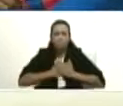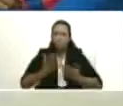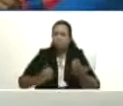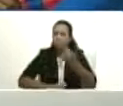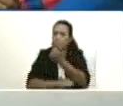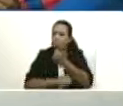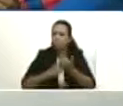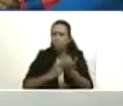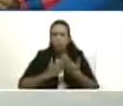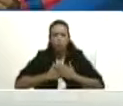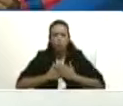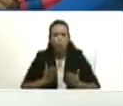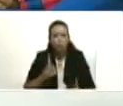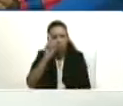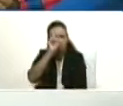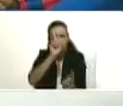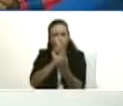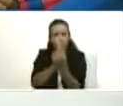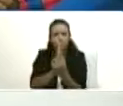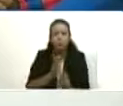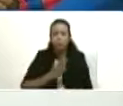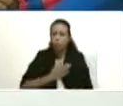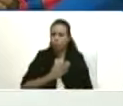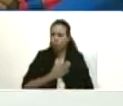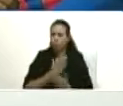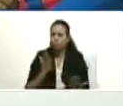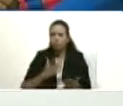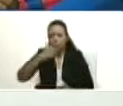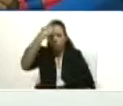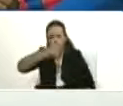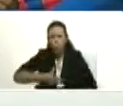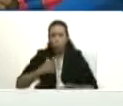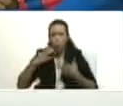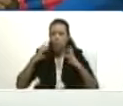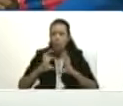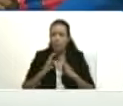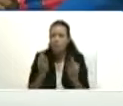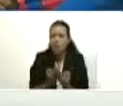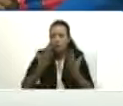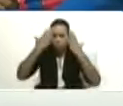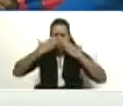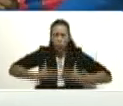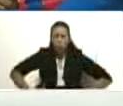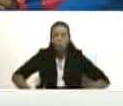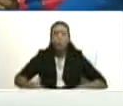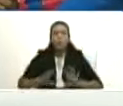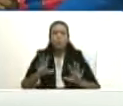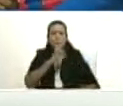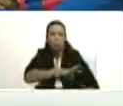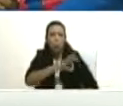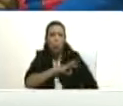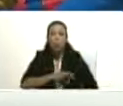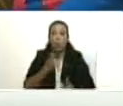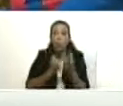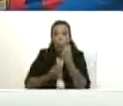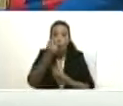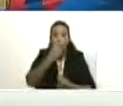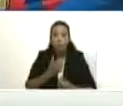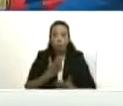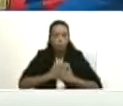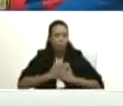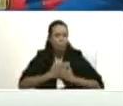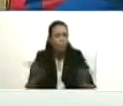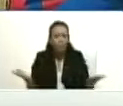todo el apoyo personal, físico, familiar, social, económico,